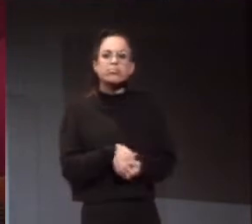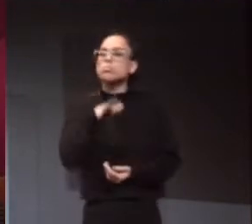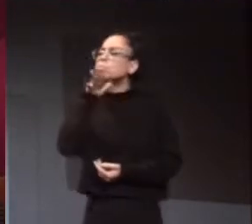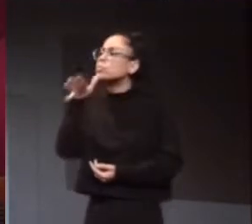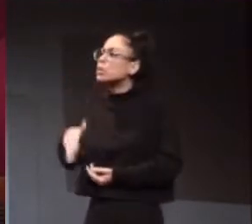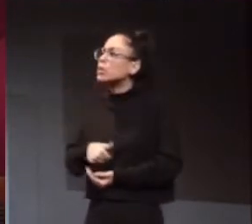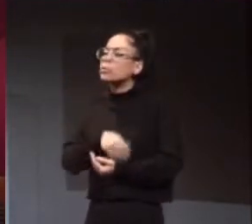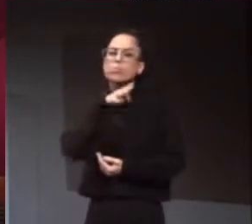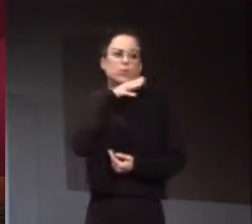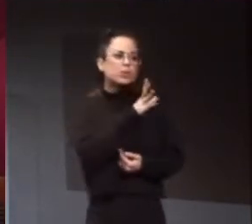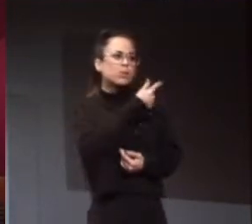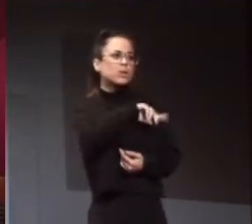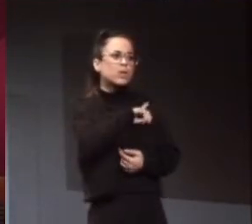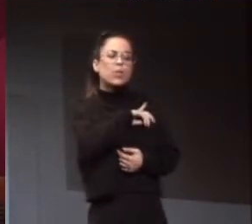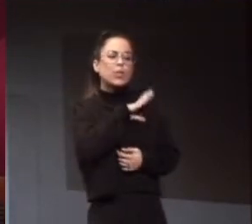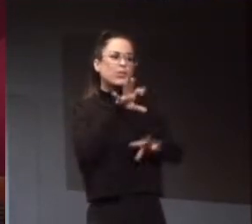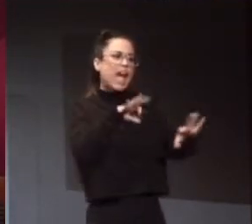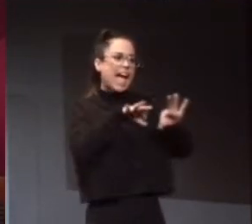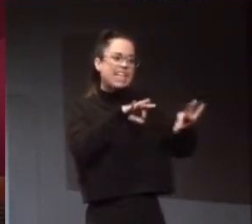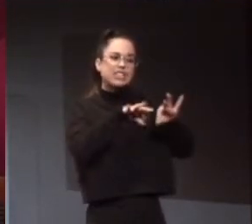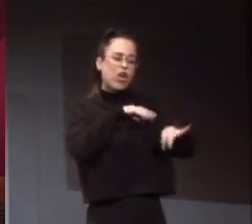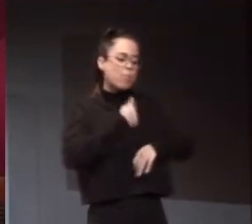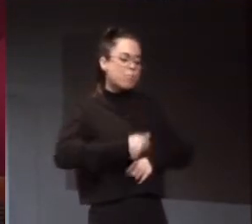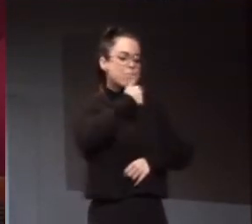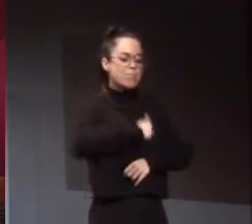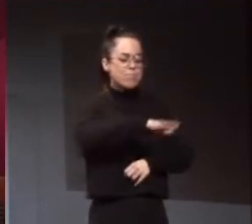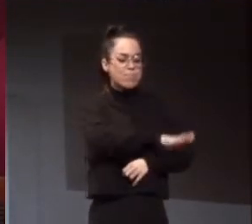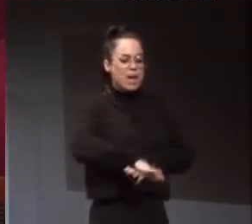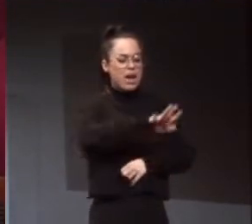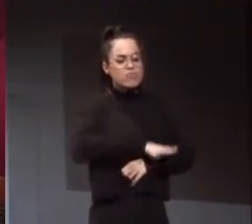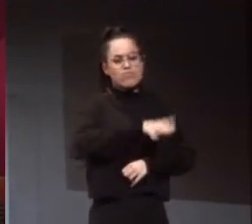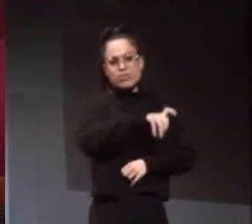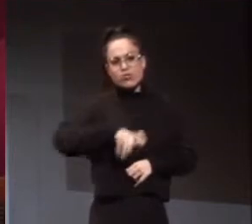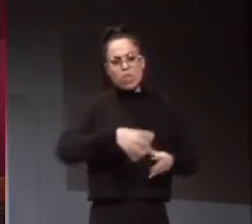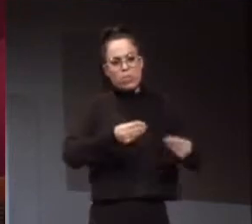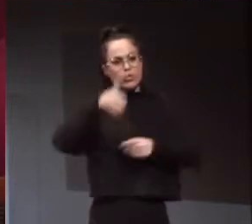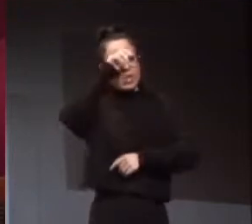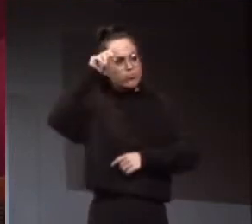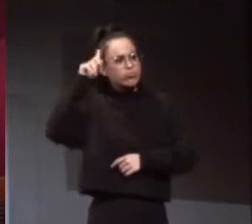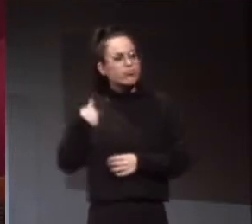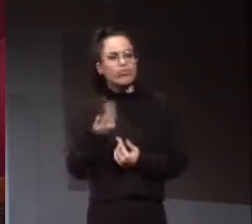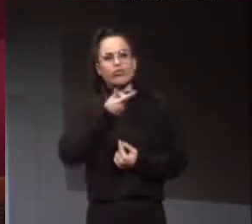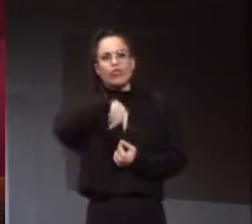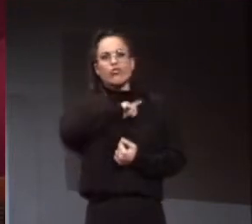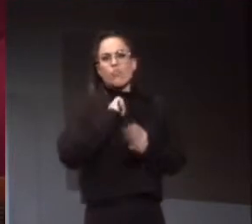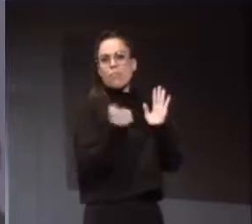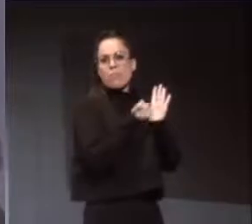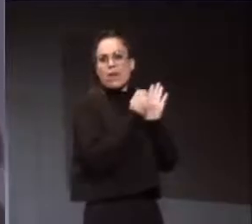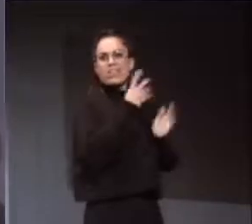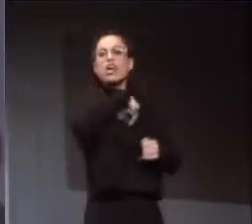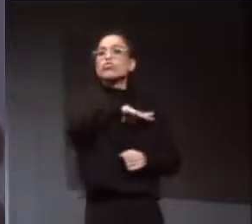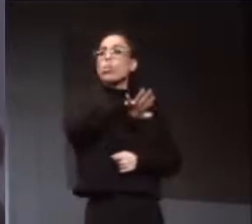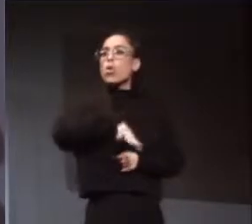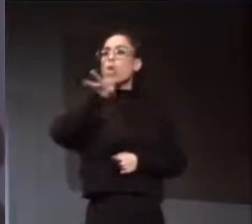que en el teatro del barrio somos mucha gente y demás ya es un poco referente en madrid por eso nos encanta también venir a otros sitios y